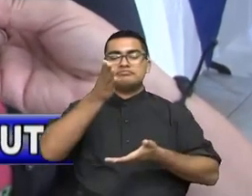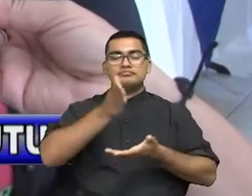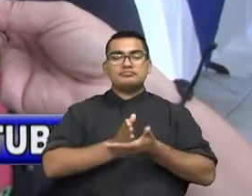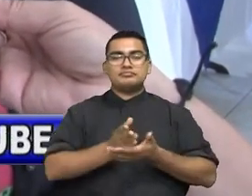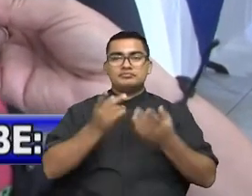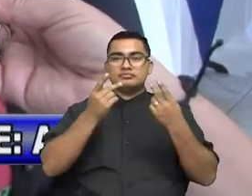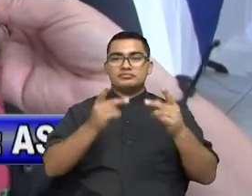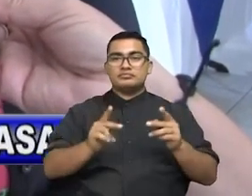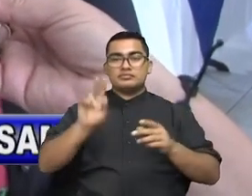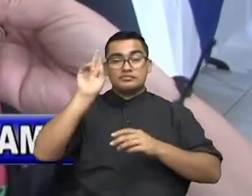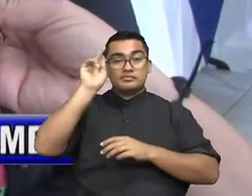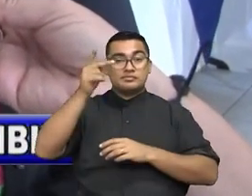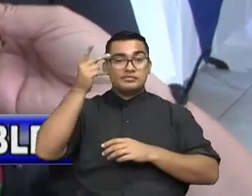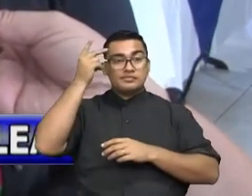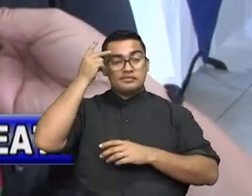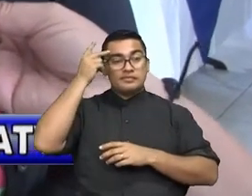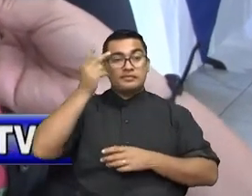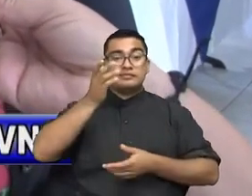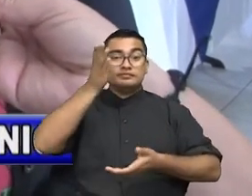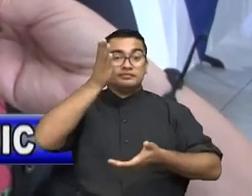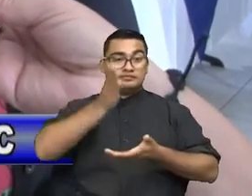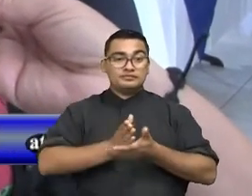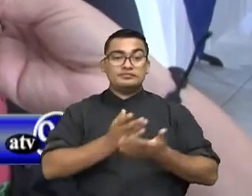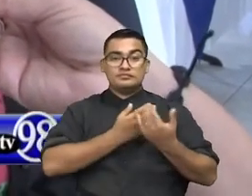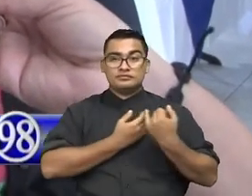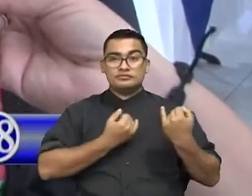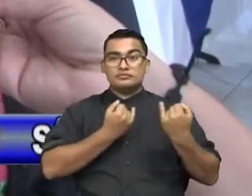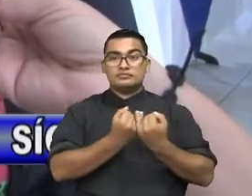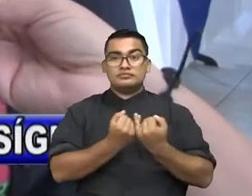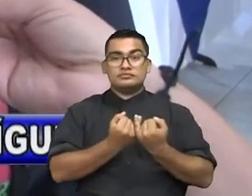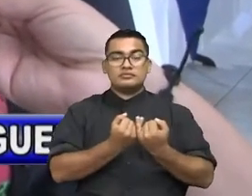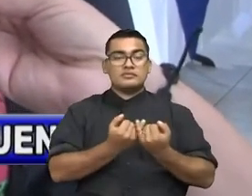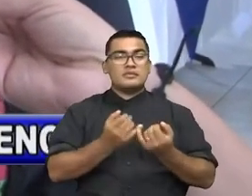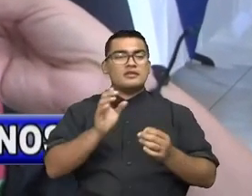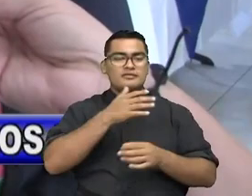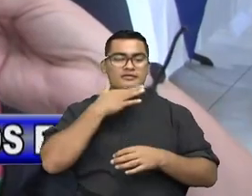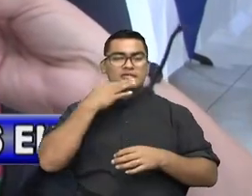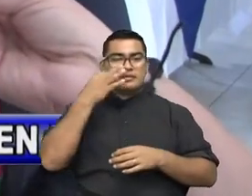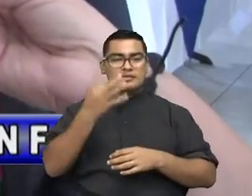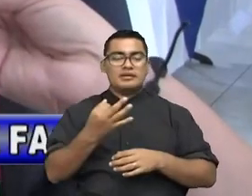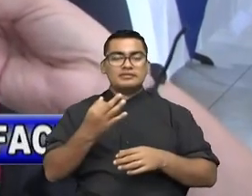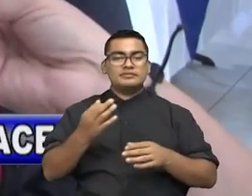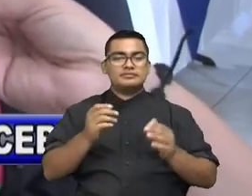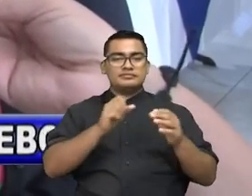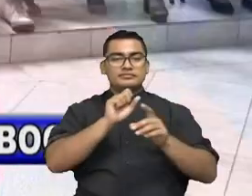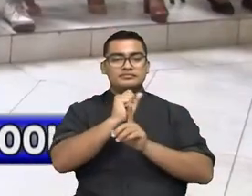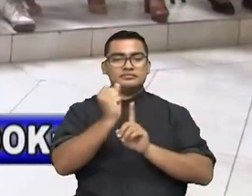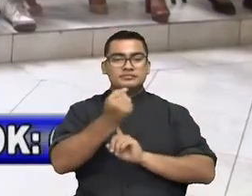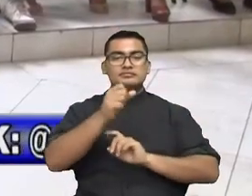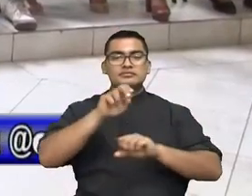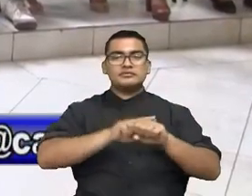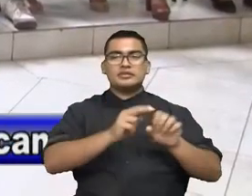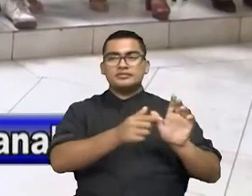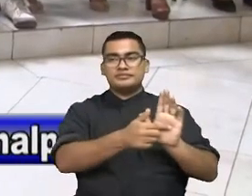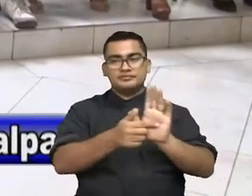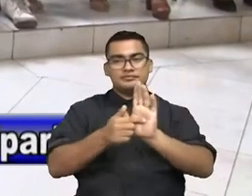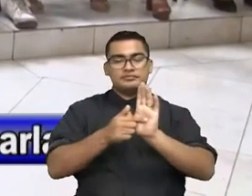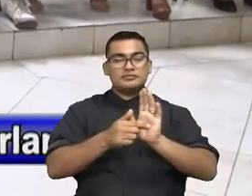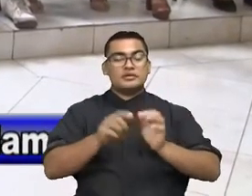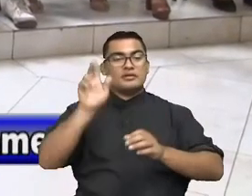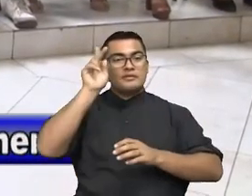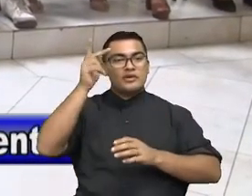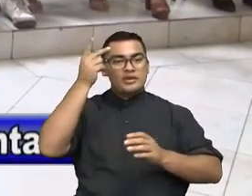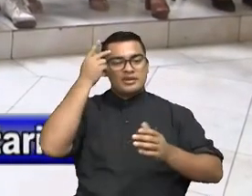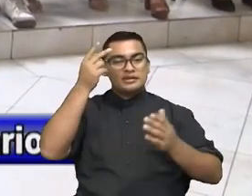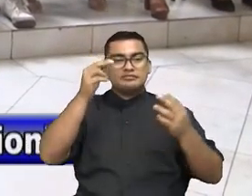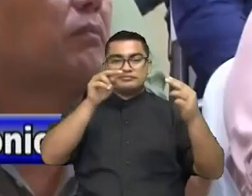como una política, como una voluntad institucional, efectivamente la Asamblea pues, es un ejemplo. Estas políticas no